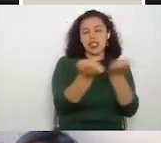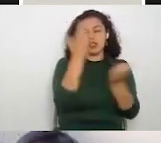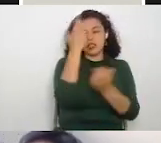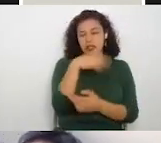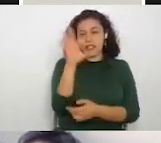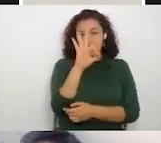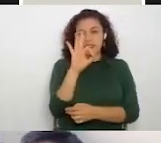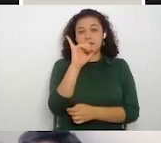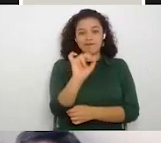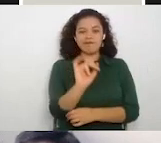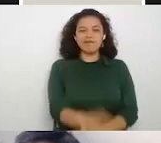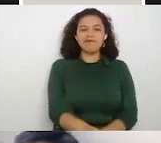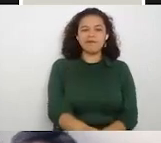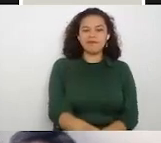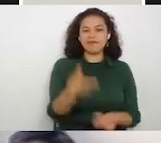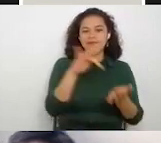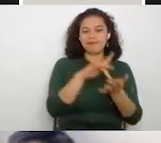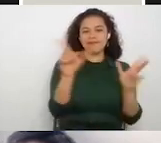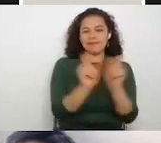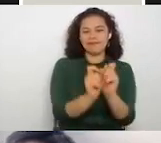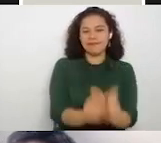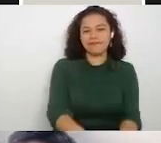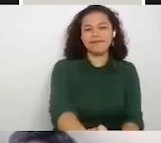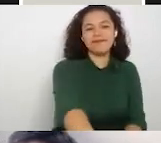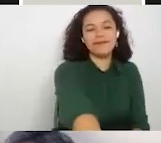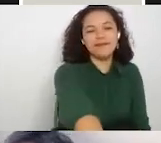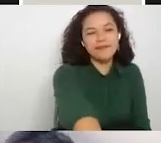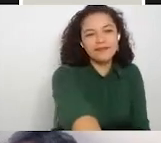Sí. Gracias.